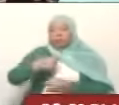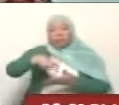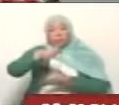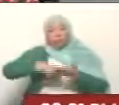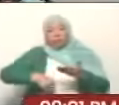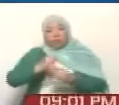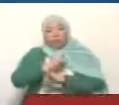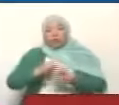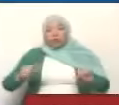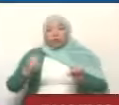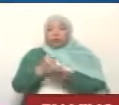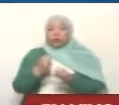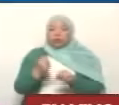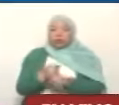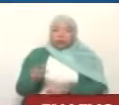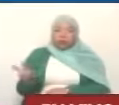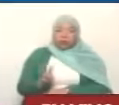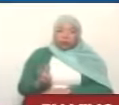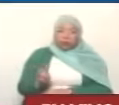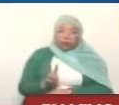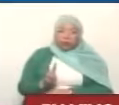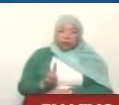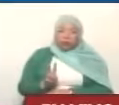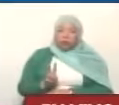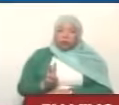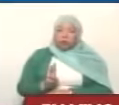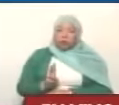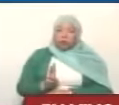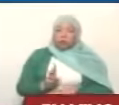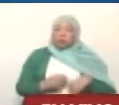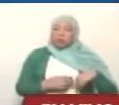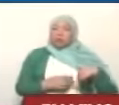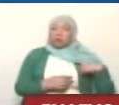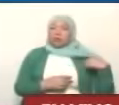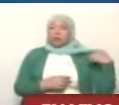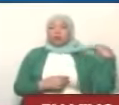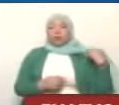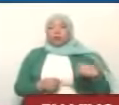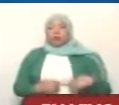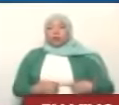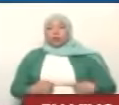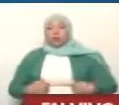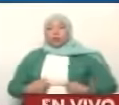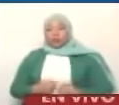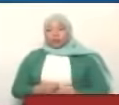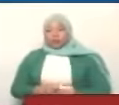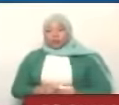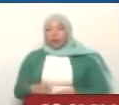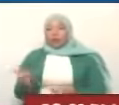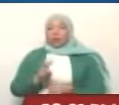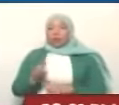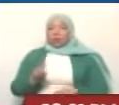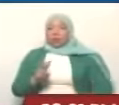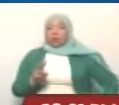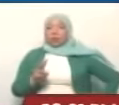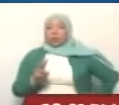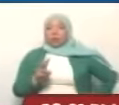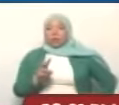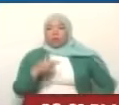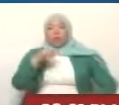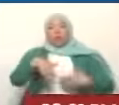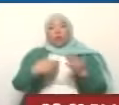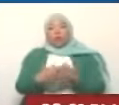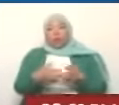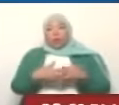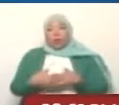de independencia de la industria petrolera, petroquímica y gasífera de Venezuela frente a las pretensiones